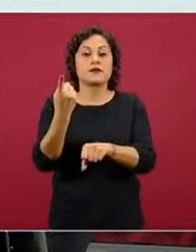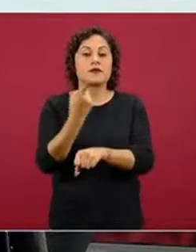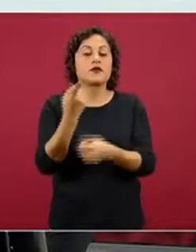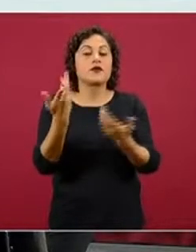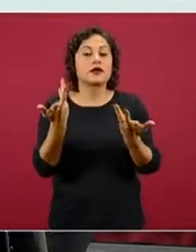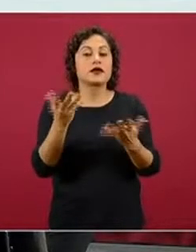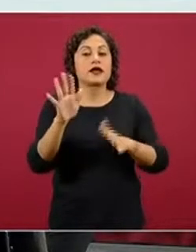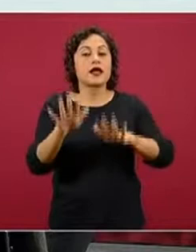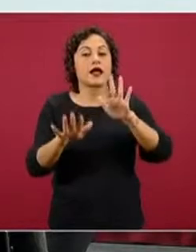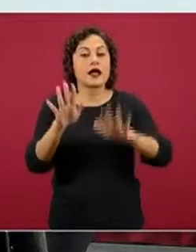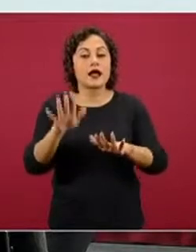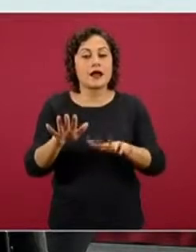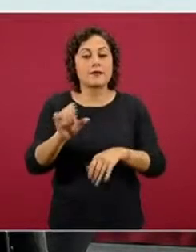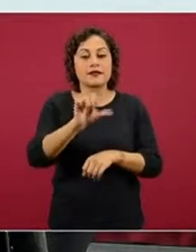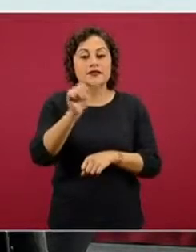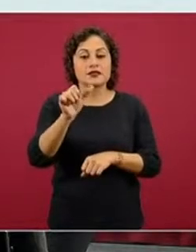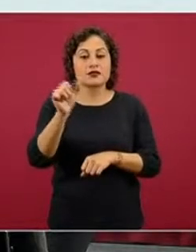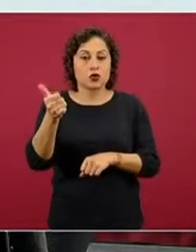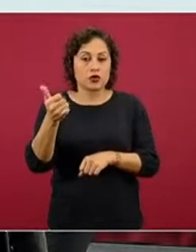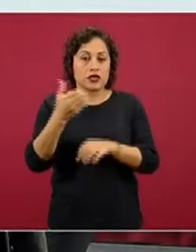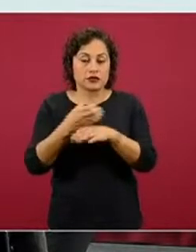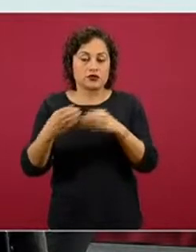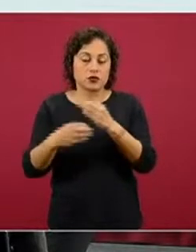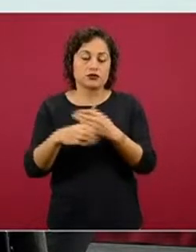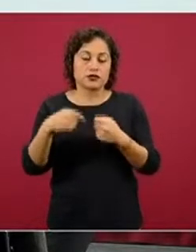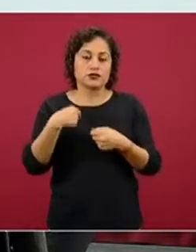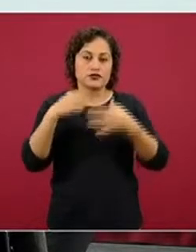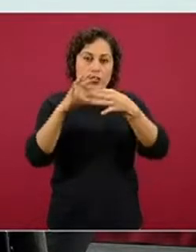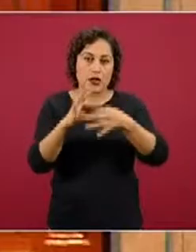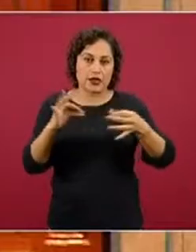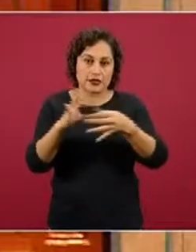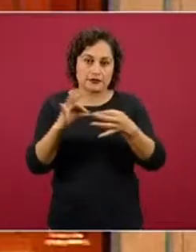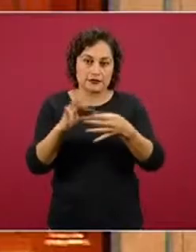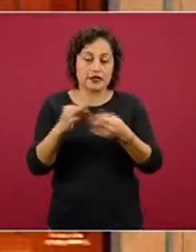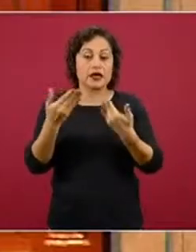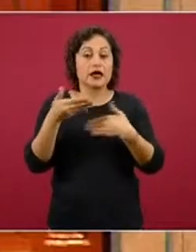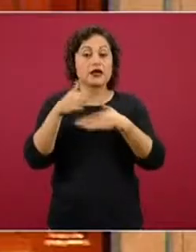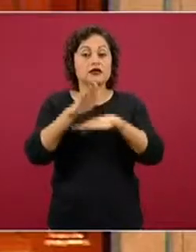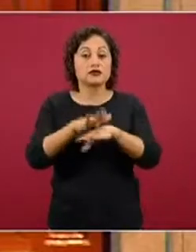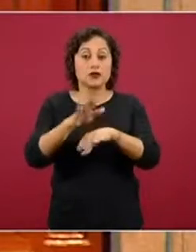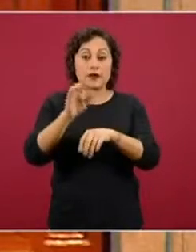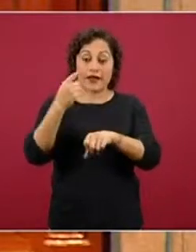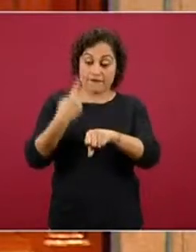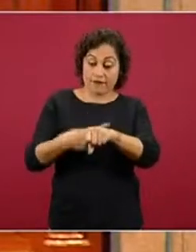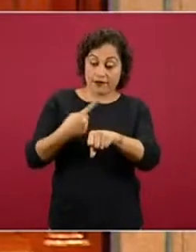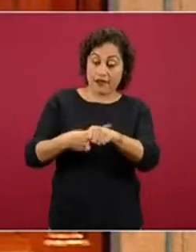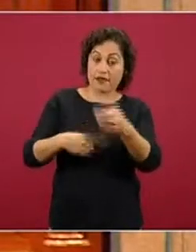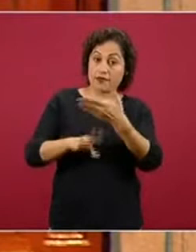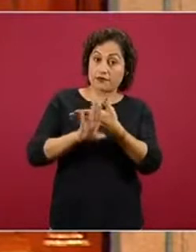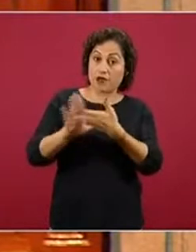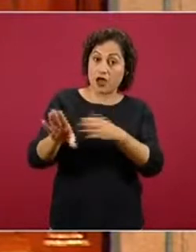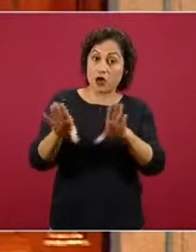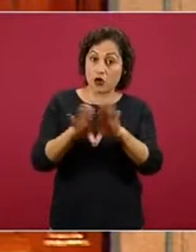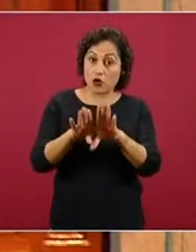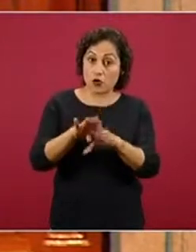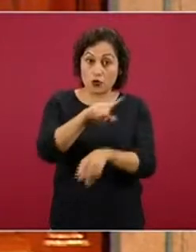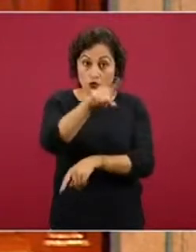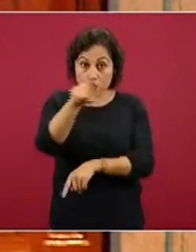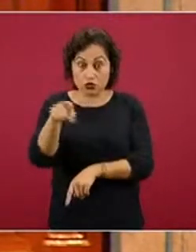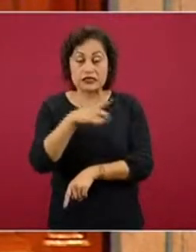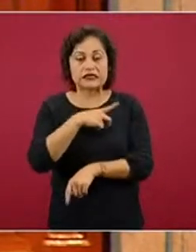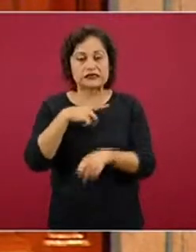información complementaria que les daré acerca de cómo podemos prevenir la enfermedad tiene que ver con